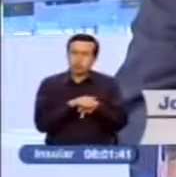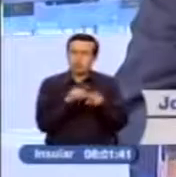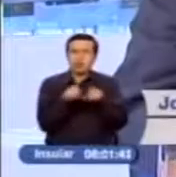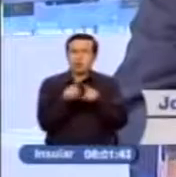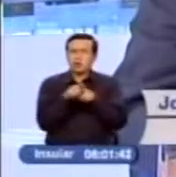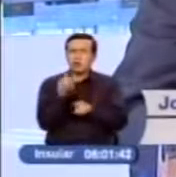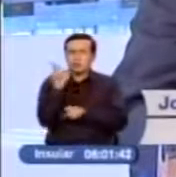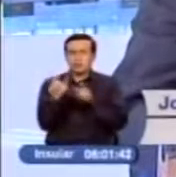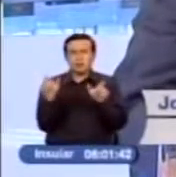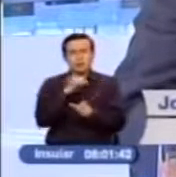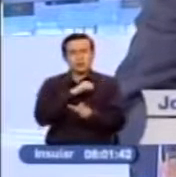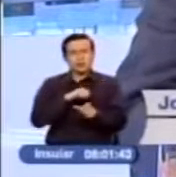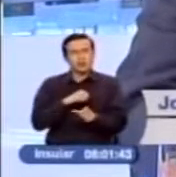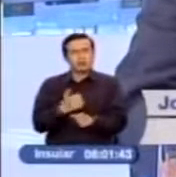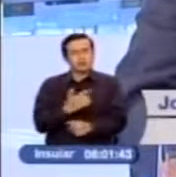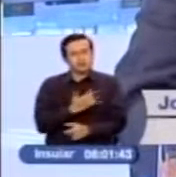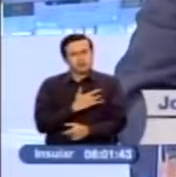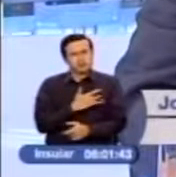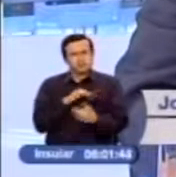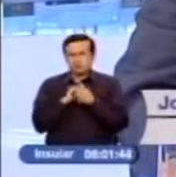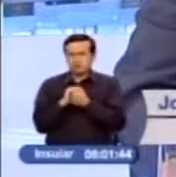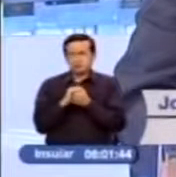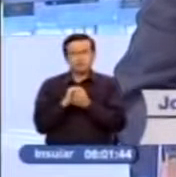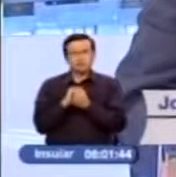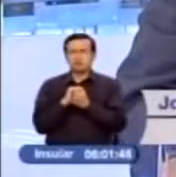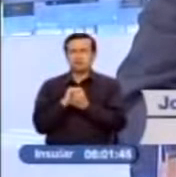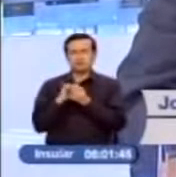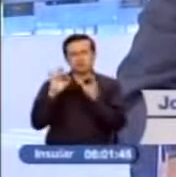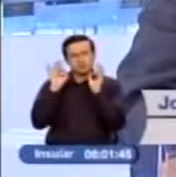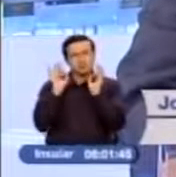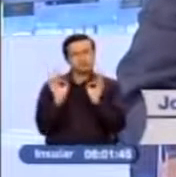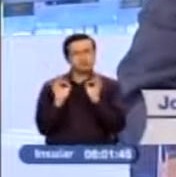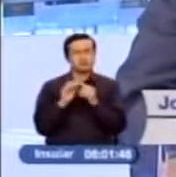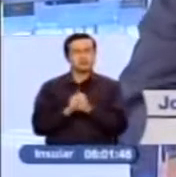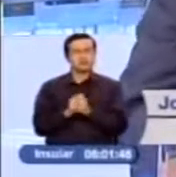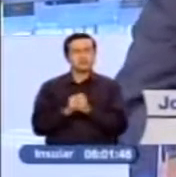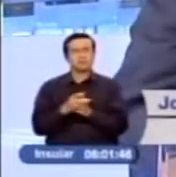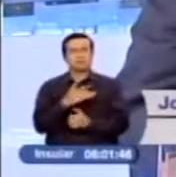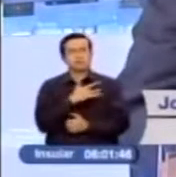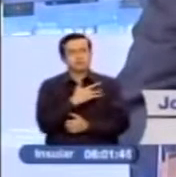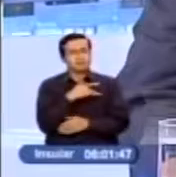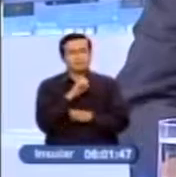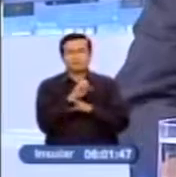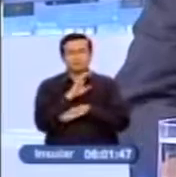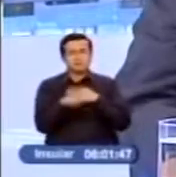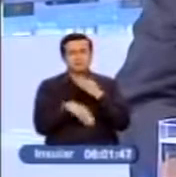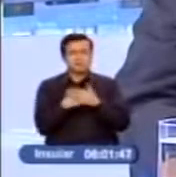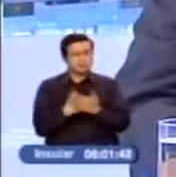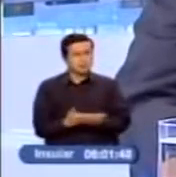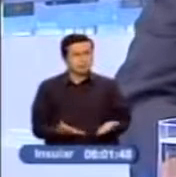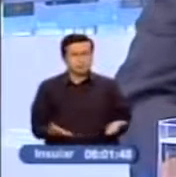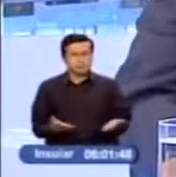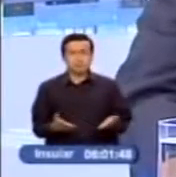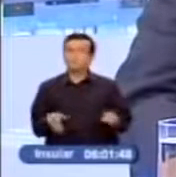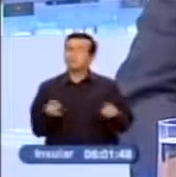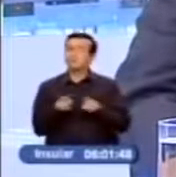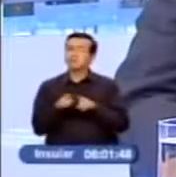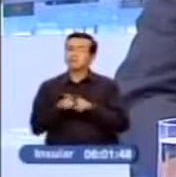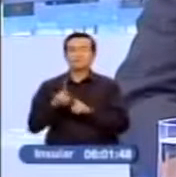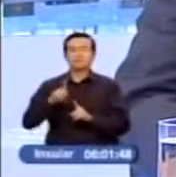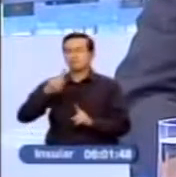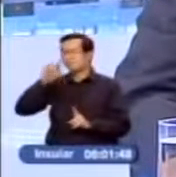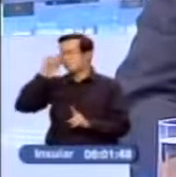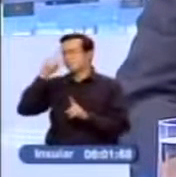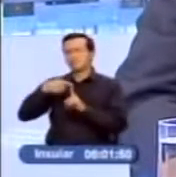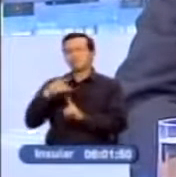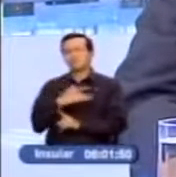patria, una solidaridad nacida, diría yo, del alma nacional, pero además también con un profundo